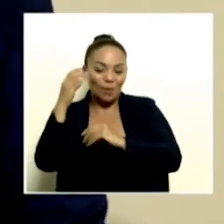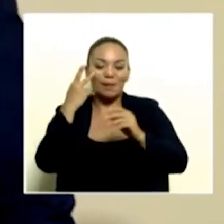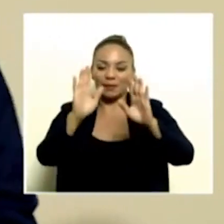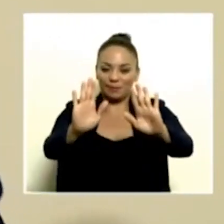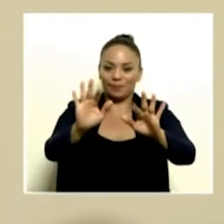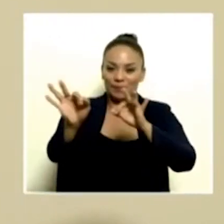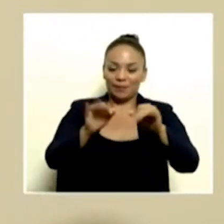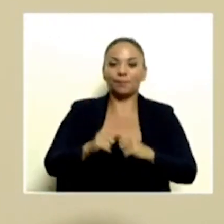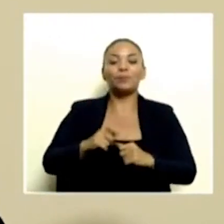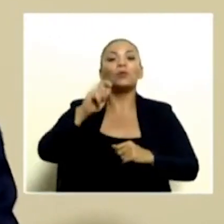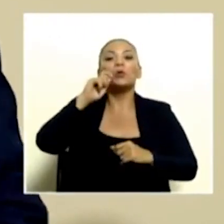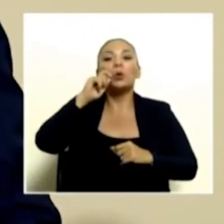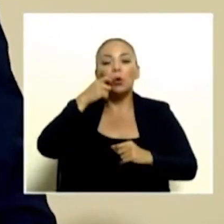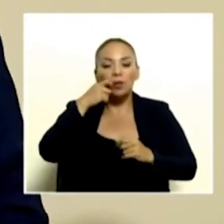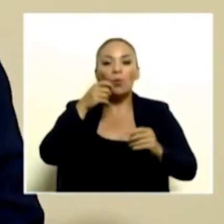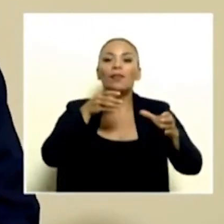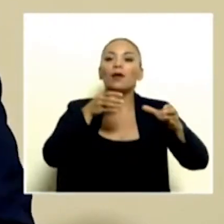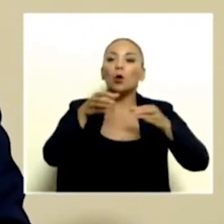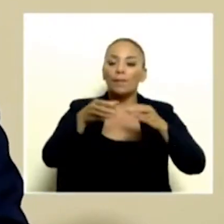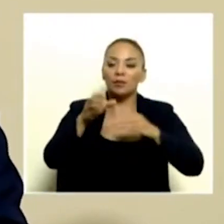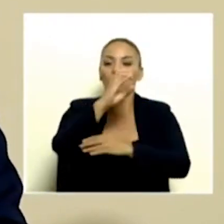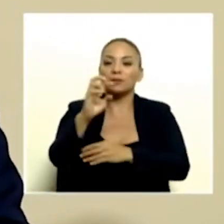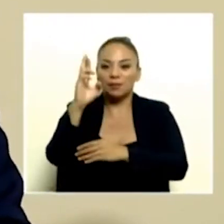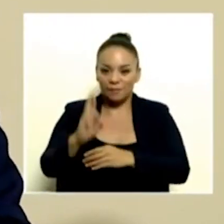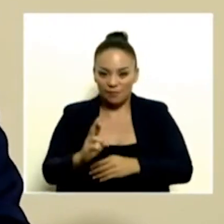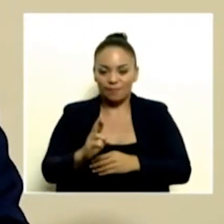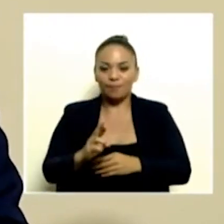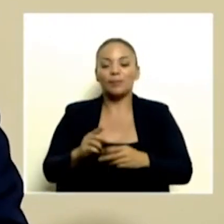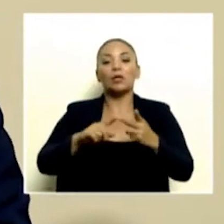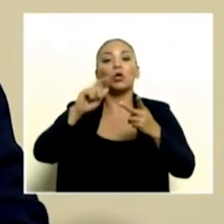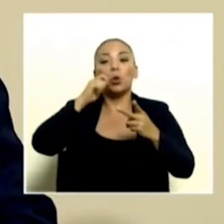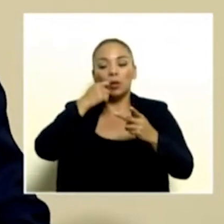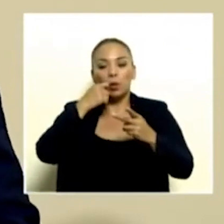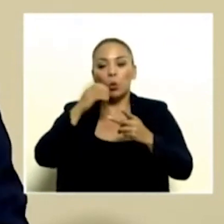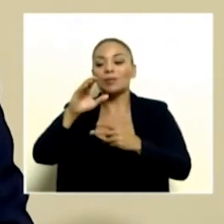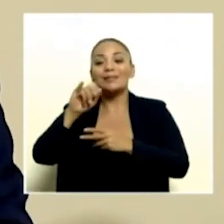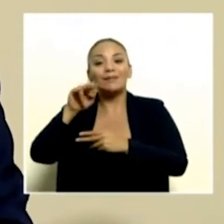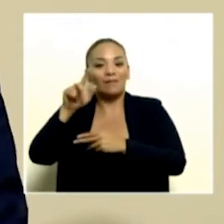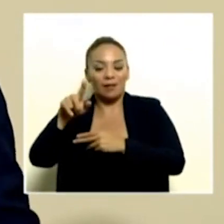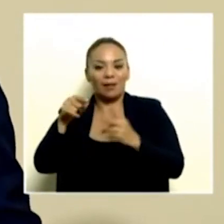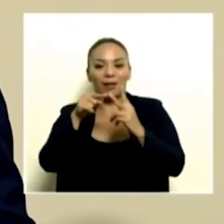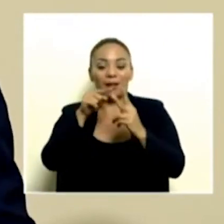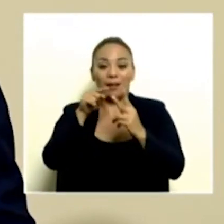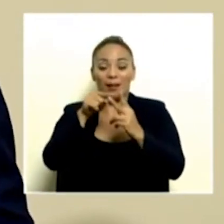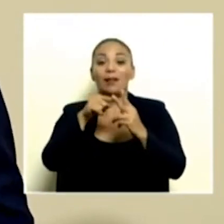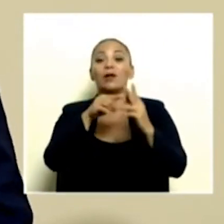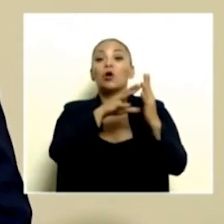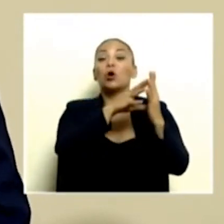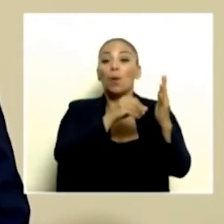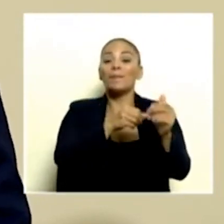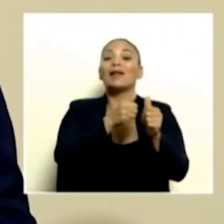código de comercio de Costa Rica y el código civil son copias literales